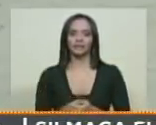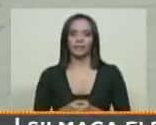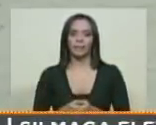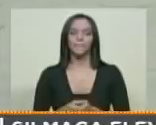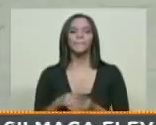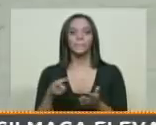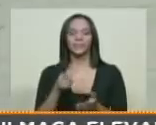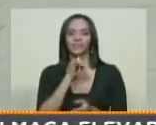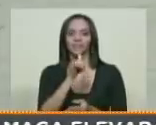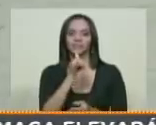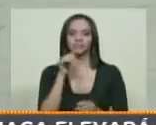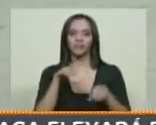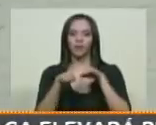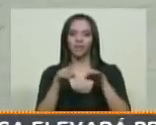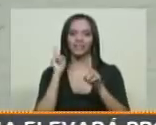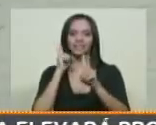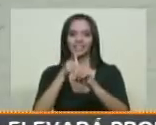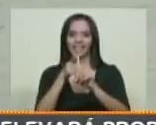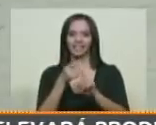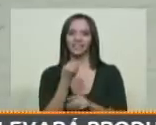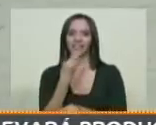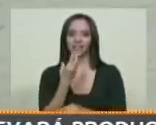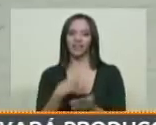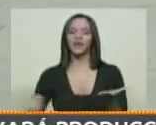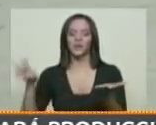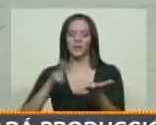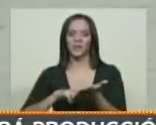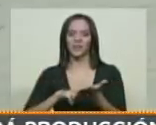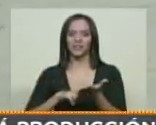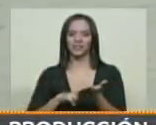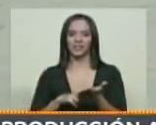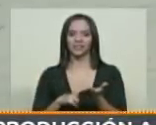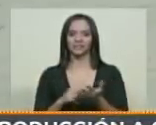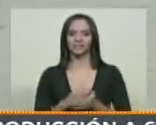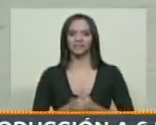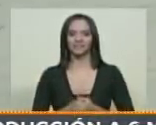jueves desde el Palacio de Miraflores. Con ella retorno el contacto a los estudios de Venezolana de Televisión. Adelante.